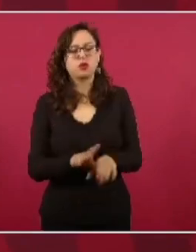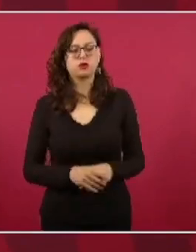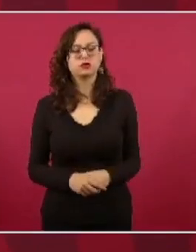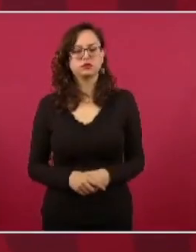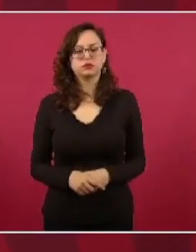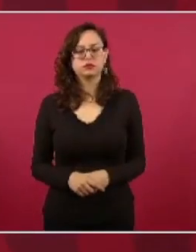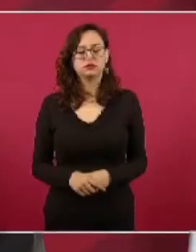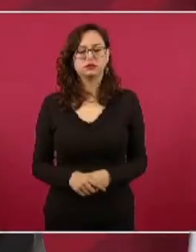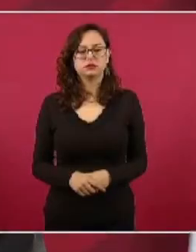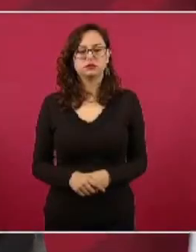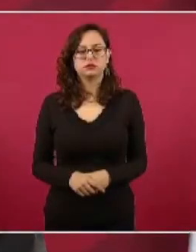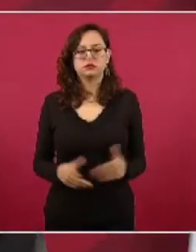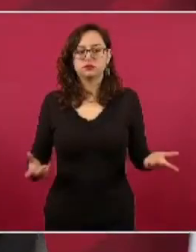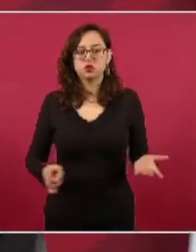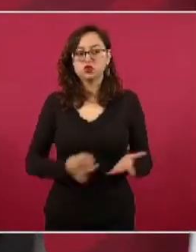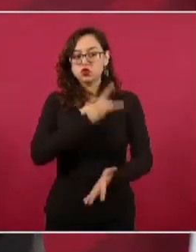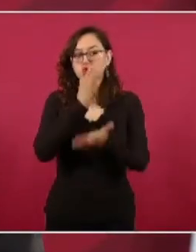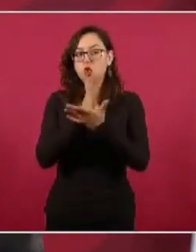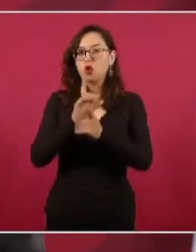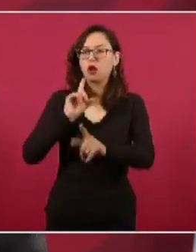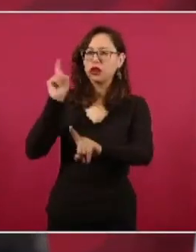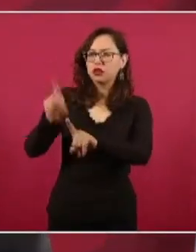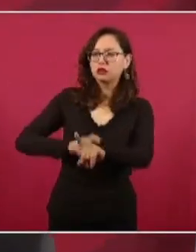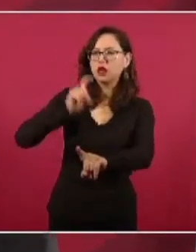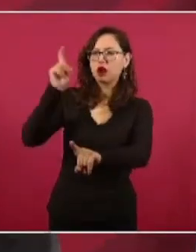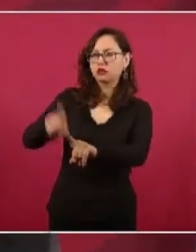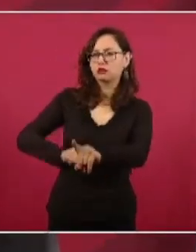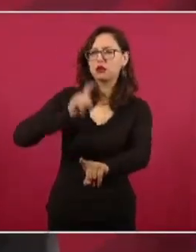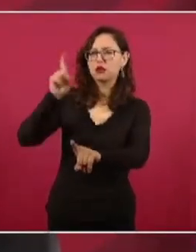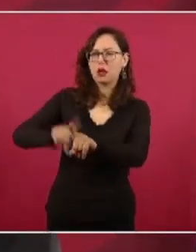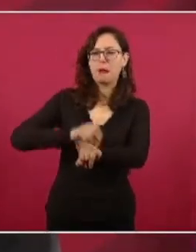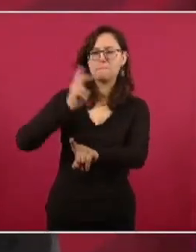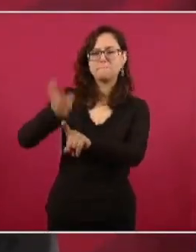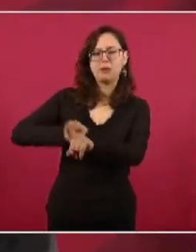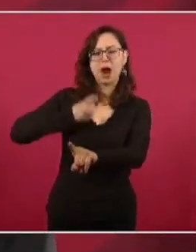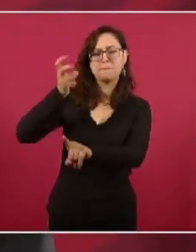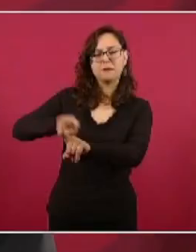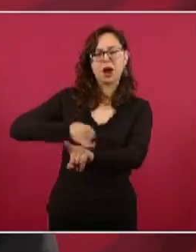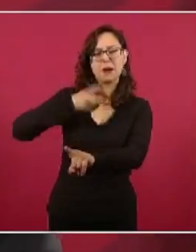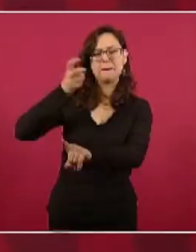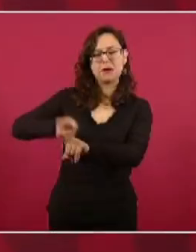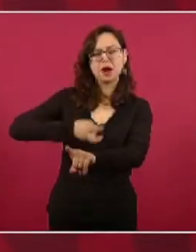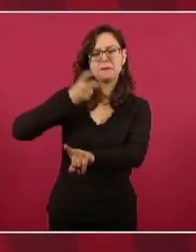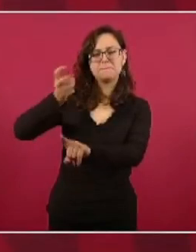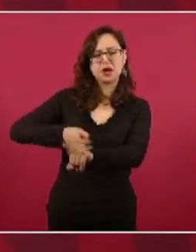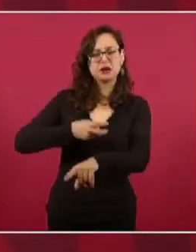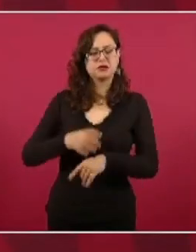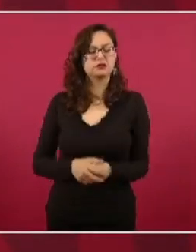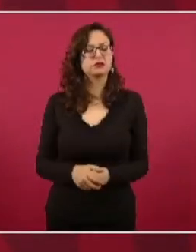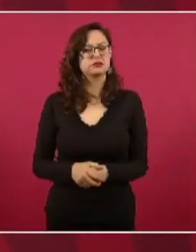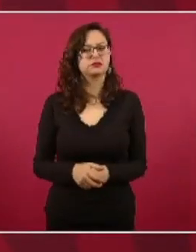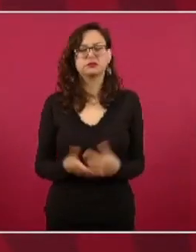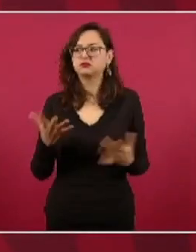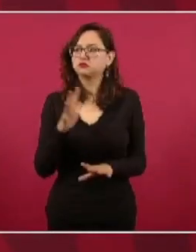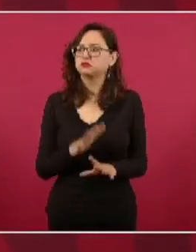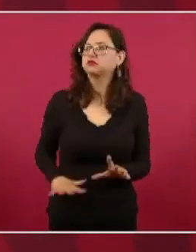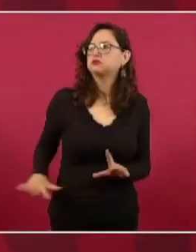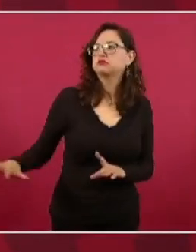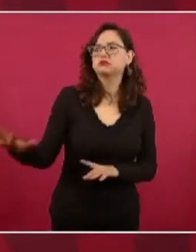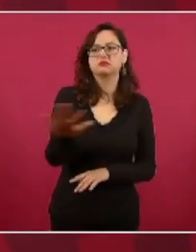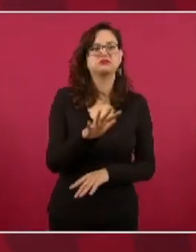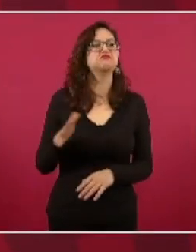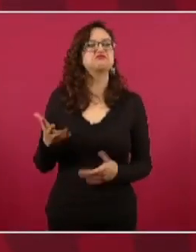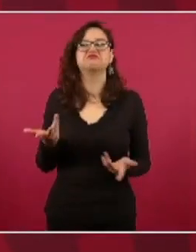¿Nada más la crítica? Es lo que hablaba yo del análisis de la realidad